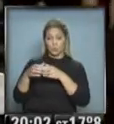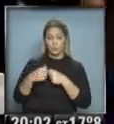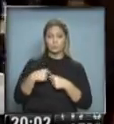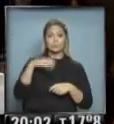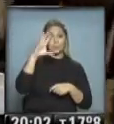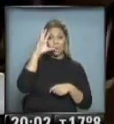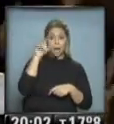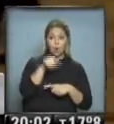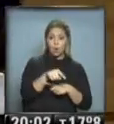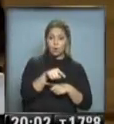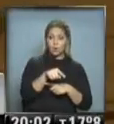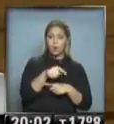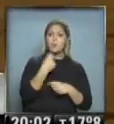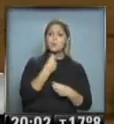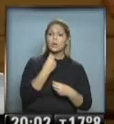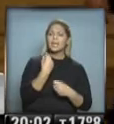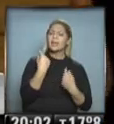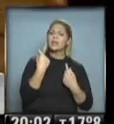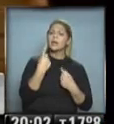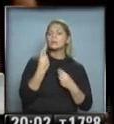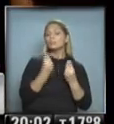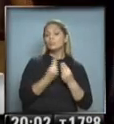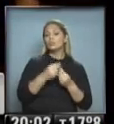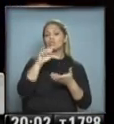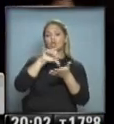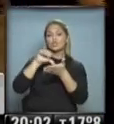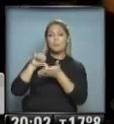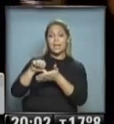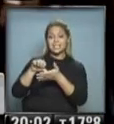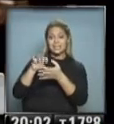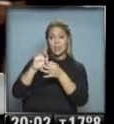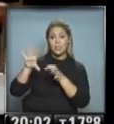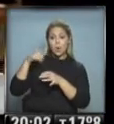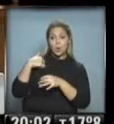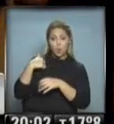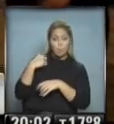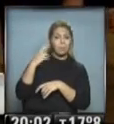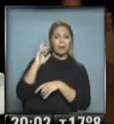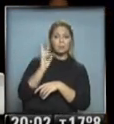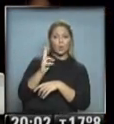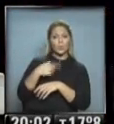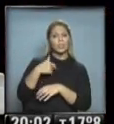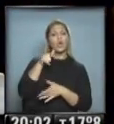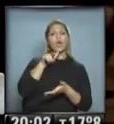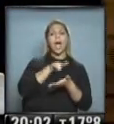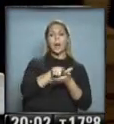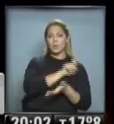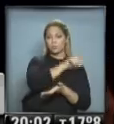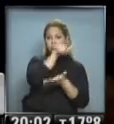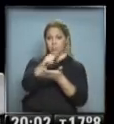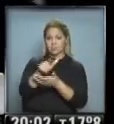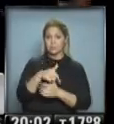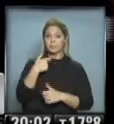esto tiene lugar ante la negativa de varios países europeos de permitir el paso del avión del presidente Evo Morales. Bueno, allí hubo